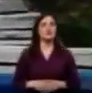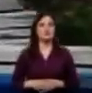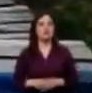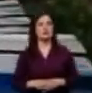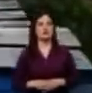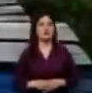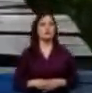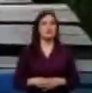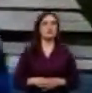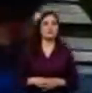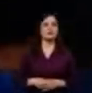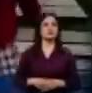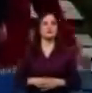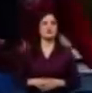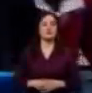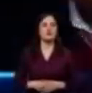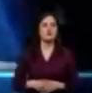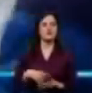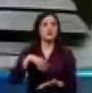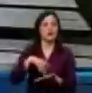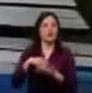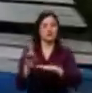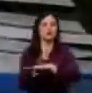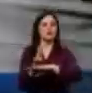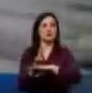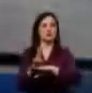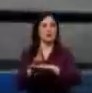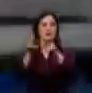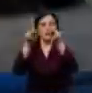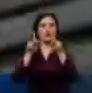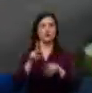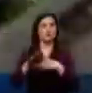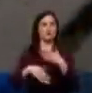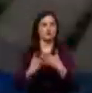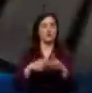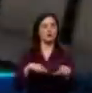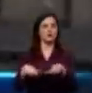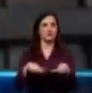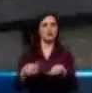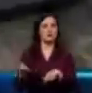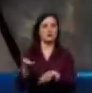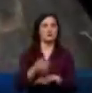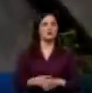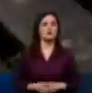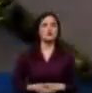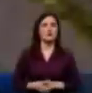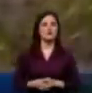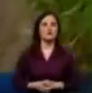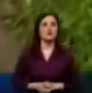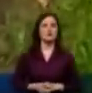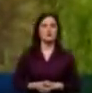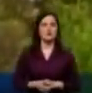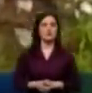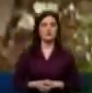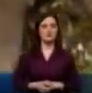ese momento, amigos, los estudiantes tienen que utilizar este puente, toda la travesía que tienen que hacer en el lado de allá también, en este momento,